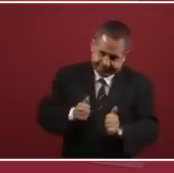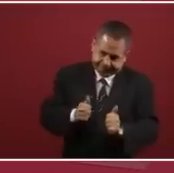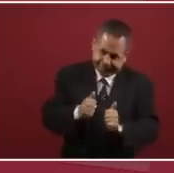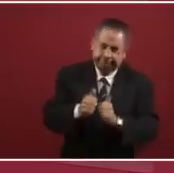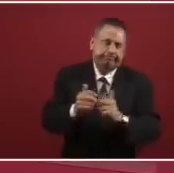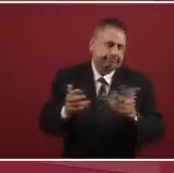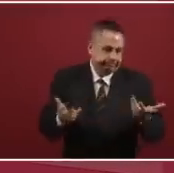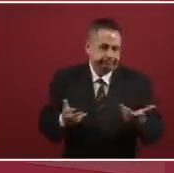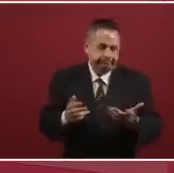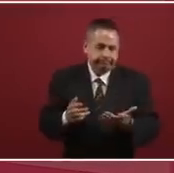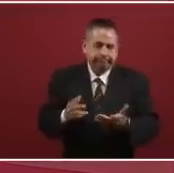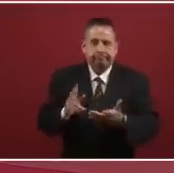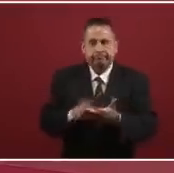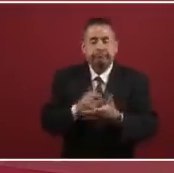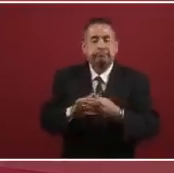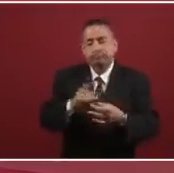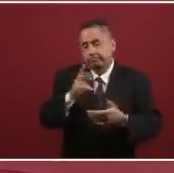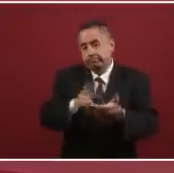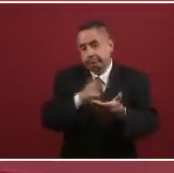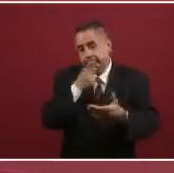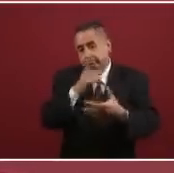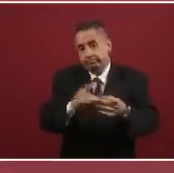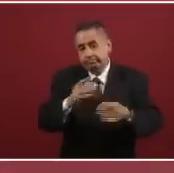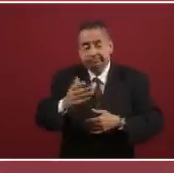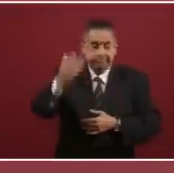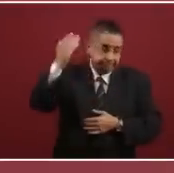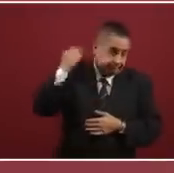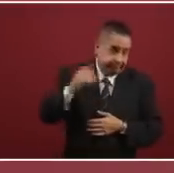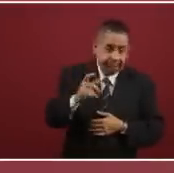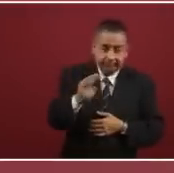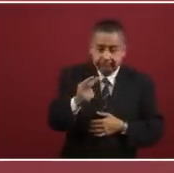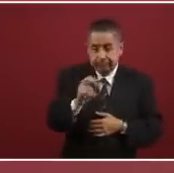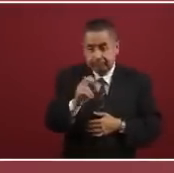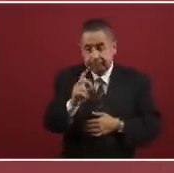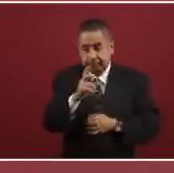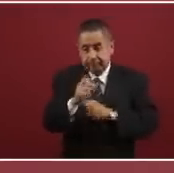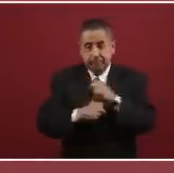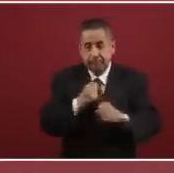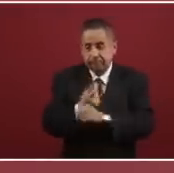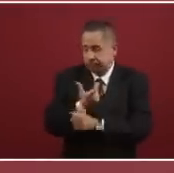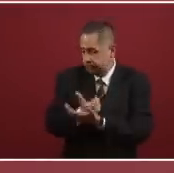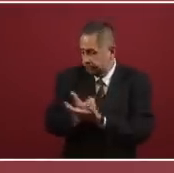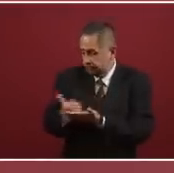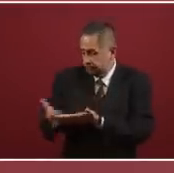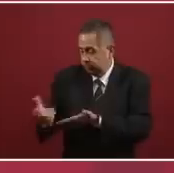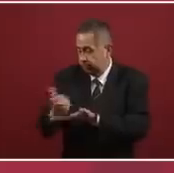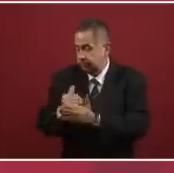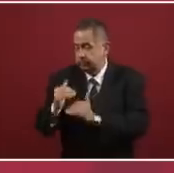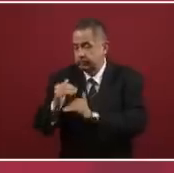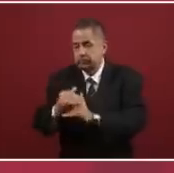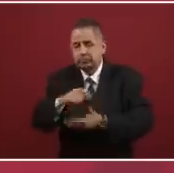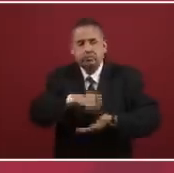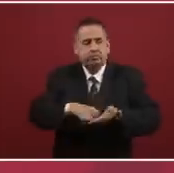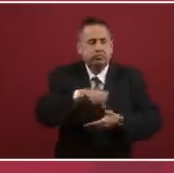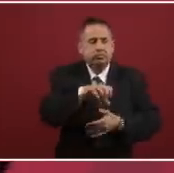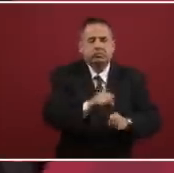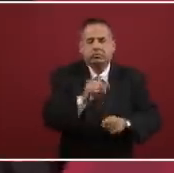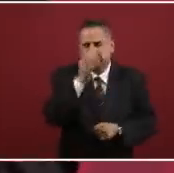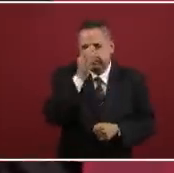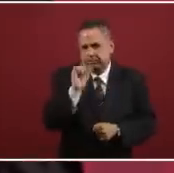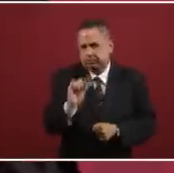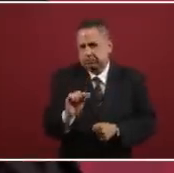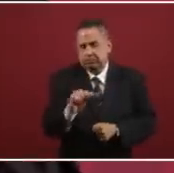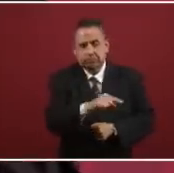repita que hace 25, 30 años un salario mínimo alcanzaba para comprar